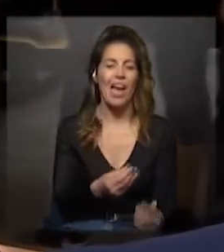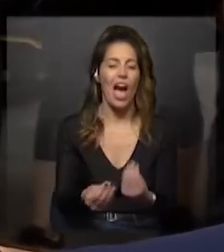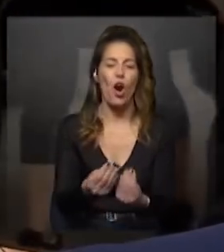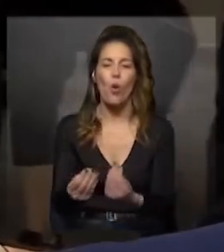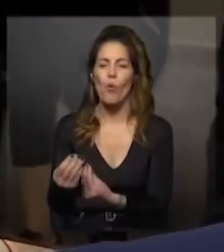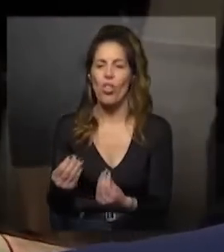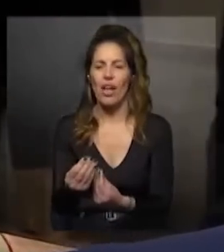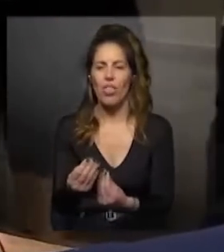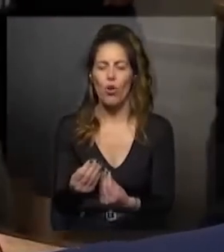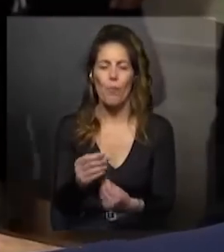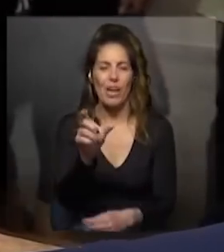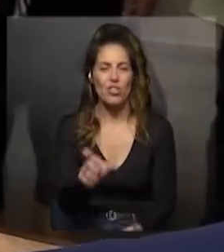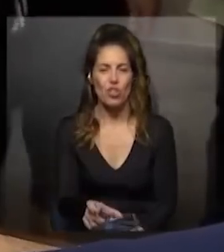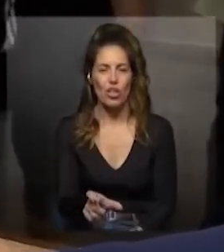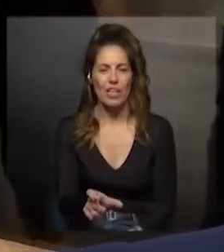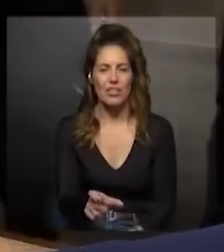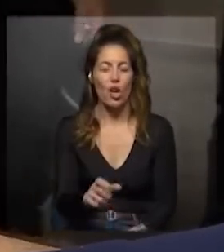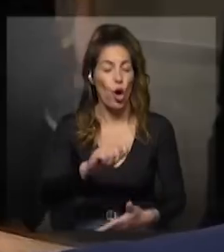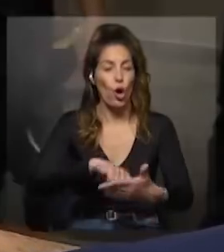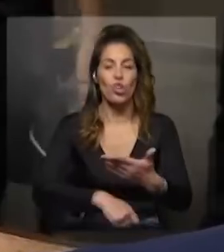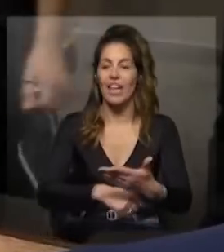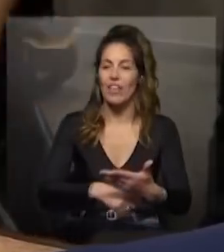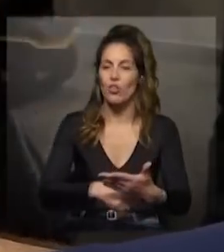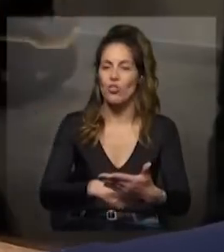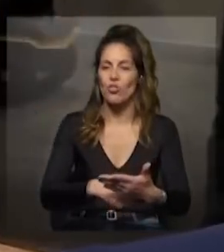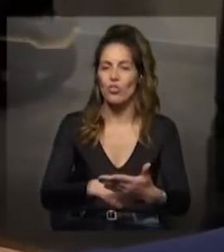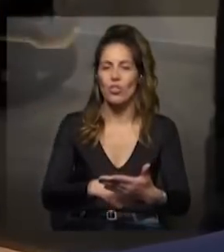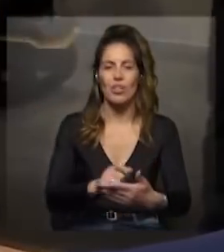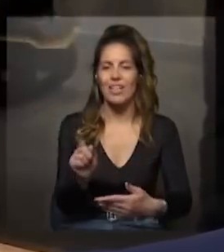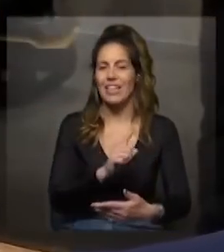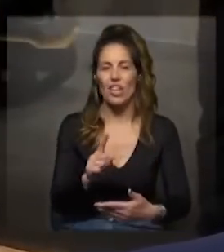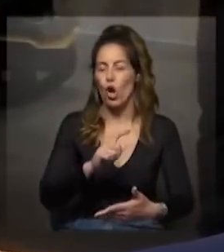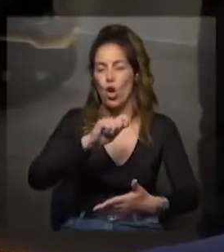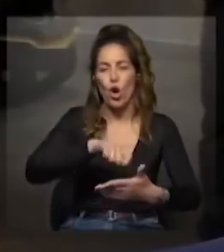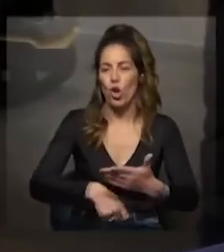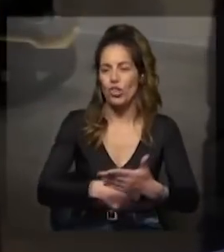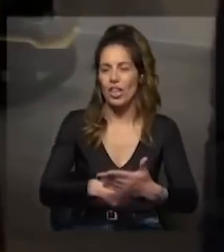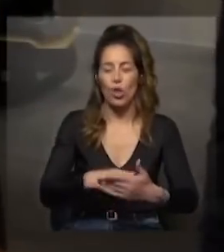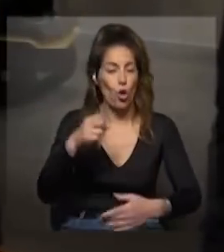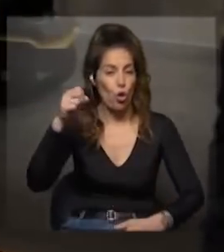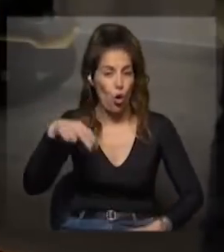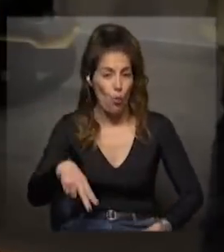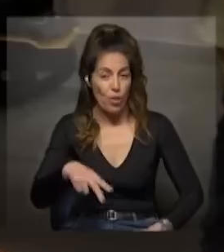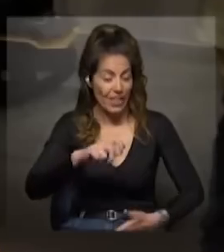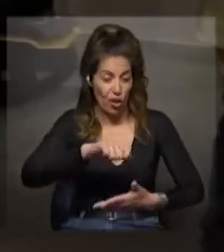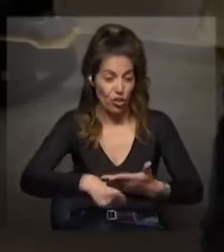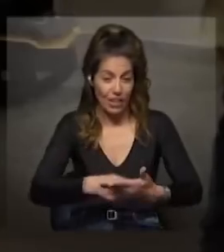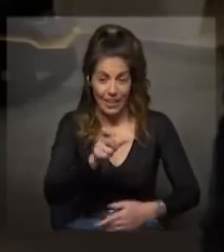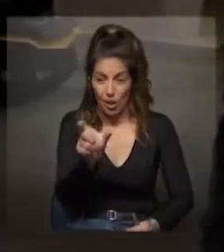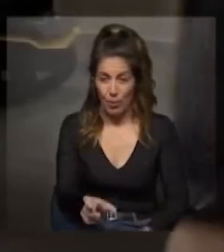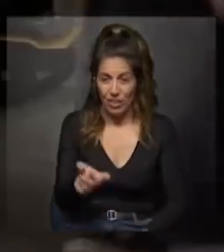acomodado gente con contratos que no son los contratos usuales de contratación de